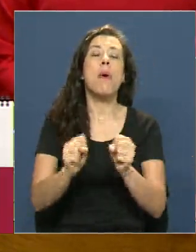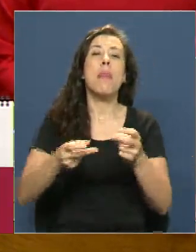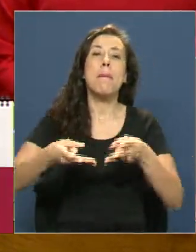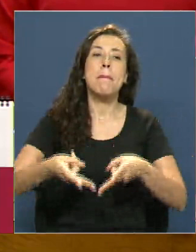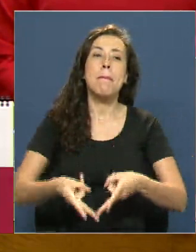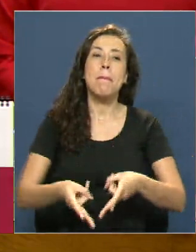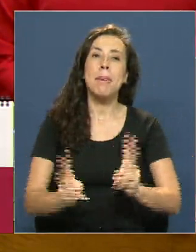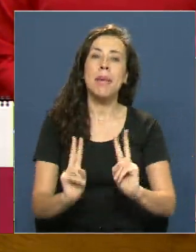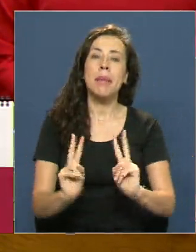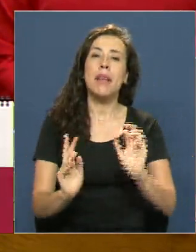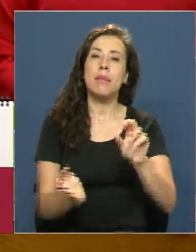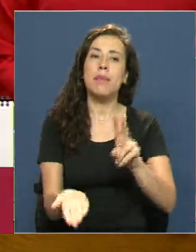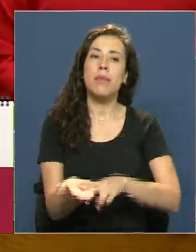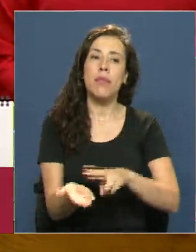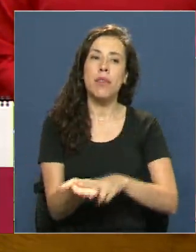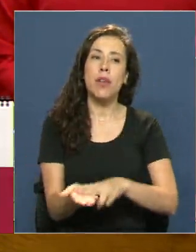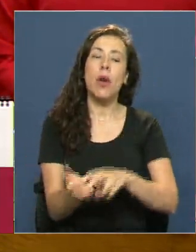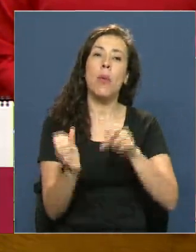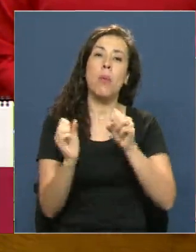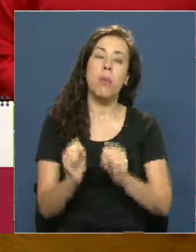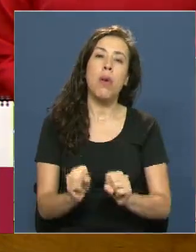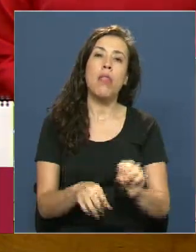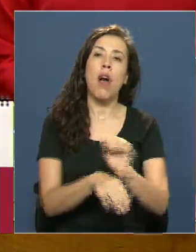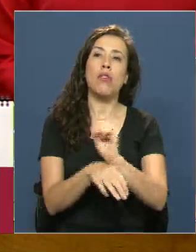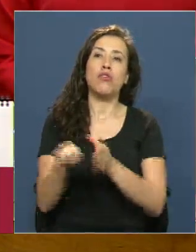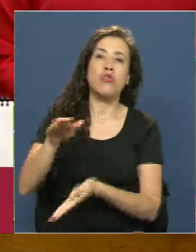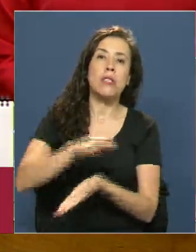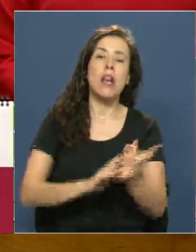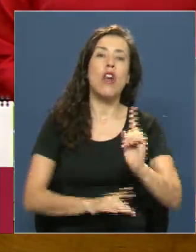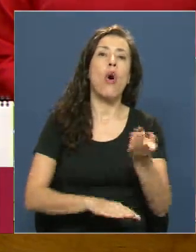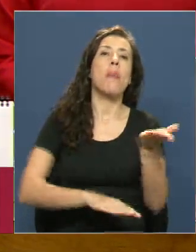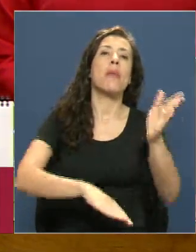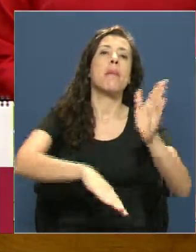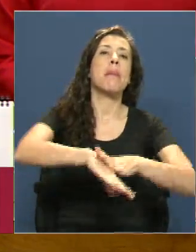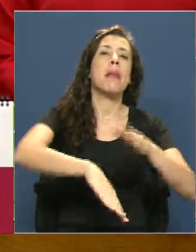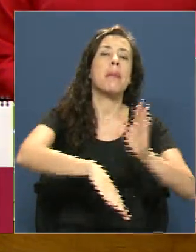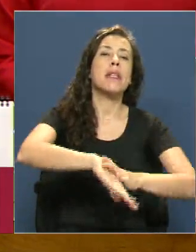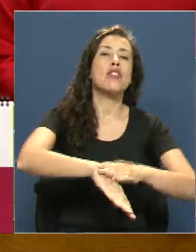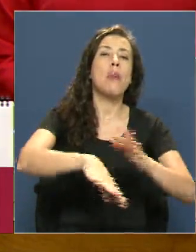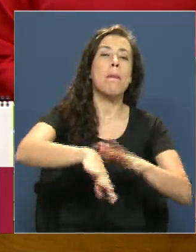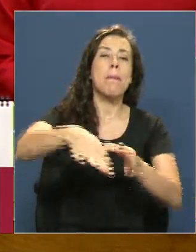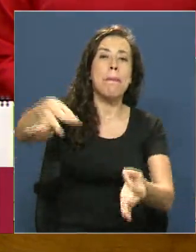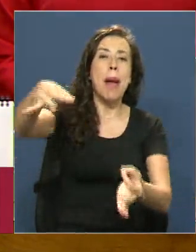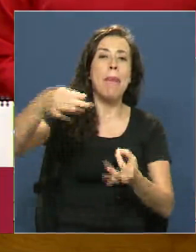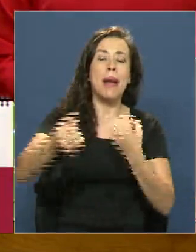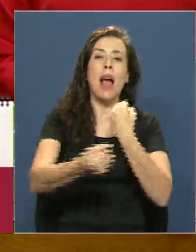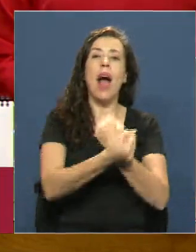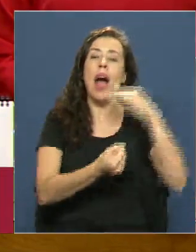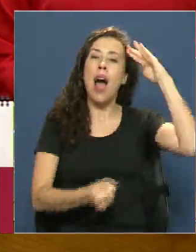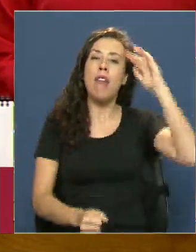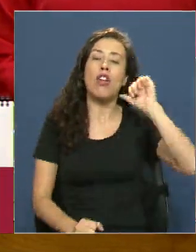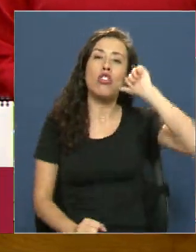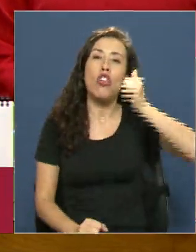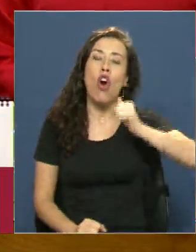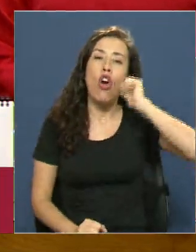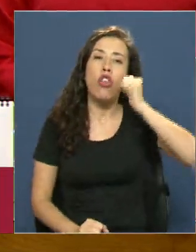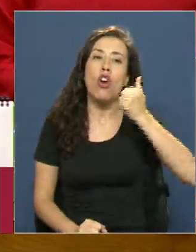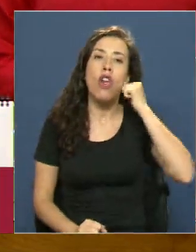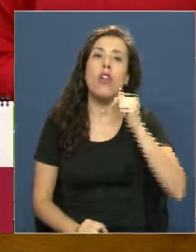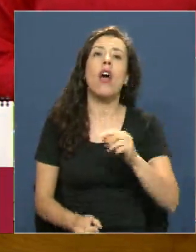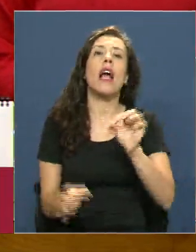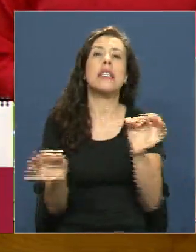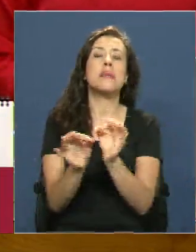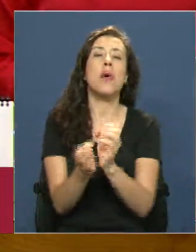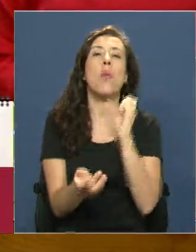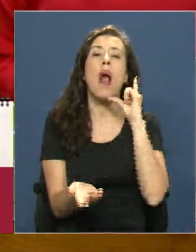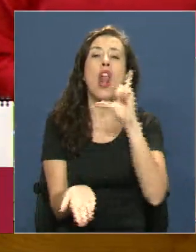permita efectivamente poder circular y no estar pidiendo un salvoconducto todos los días, y que defina los recorridos, de